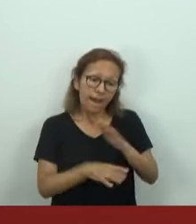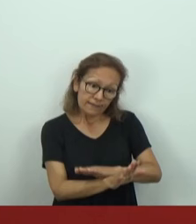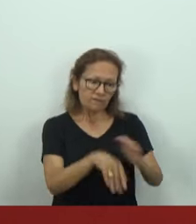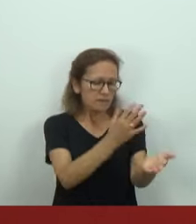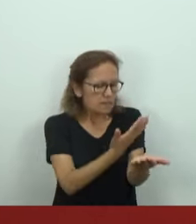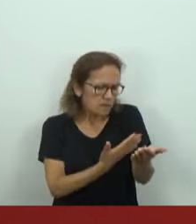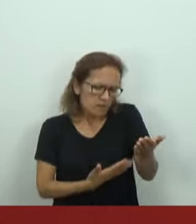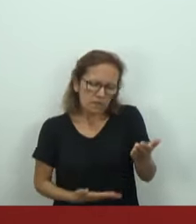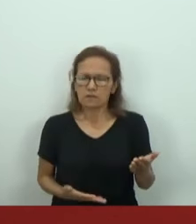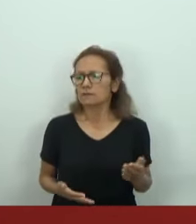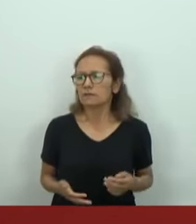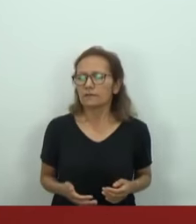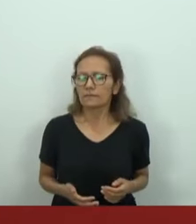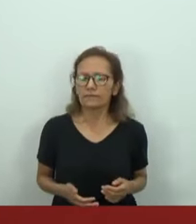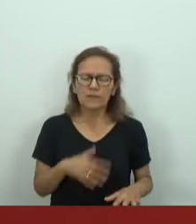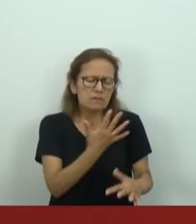La sangre